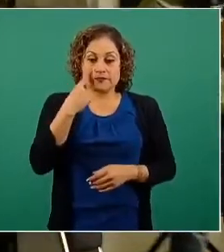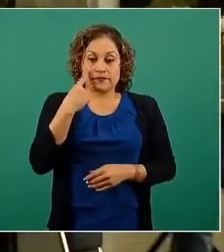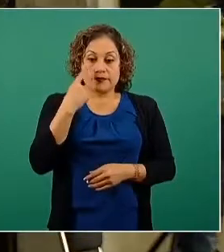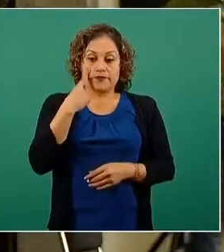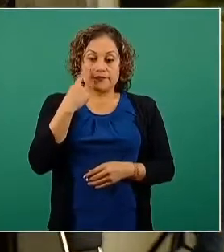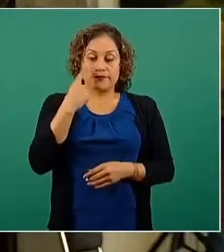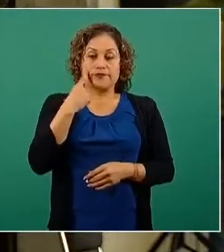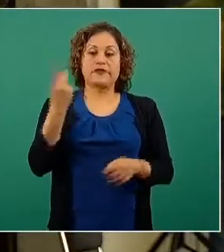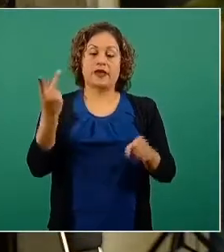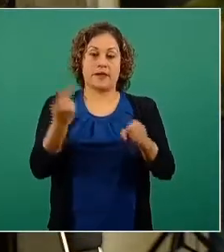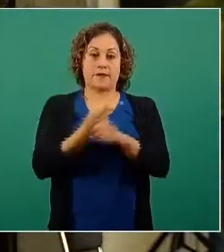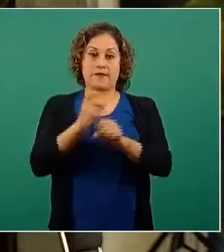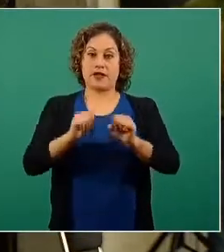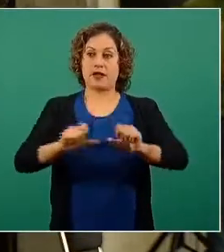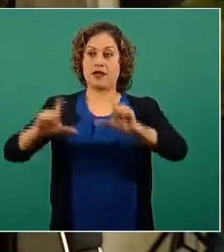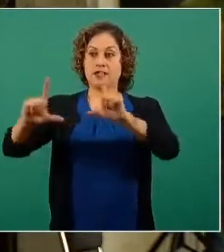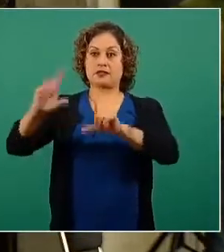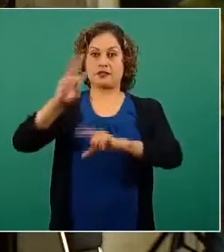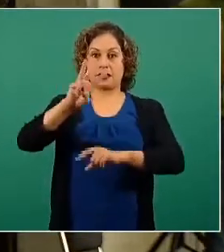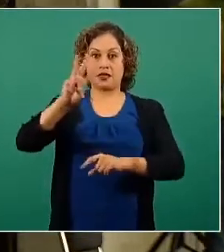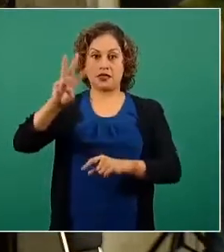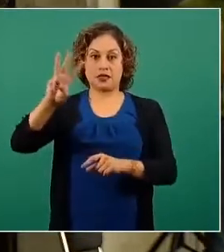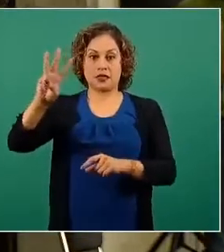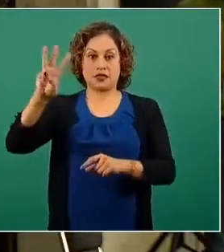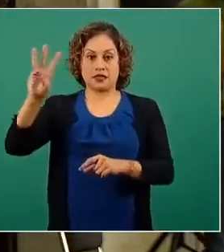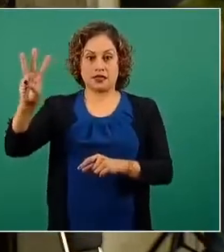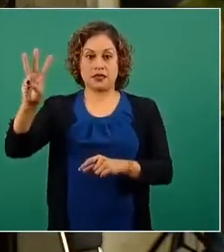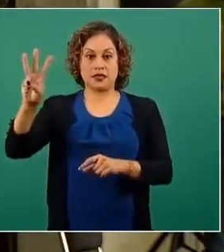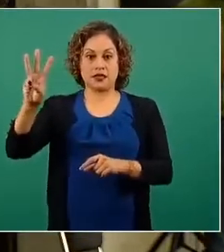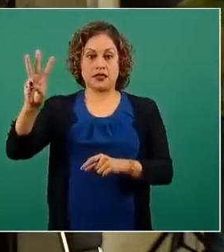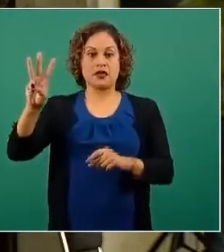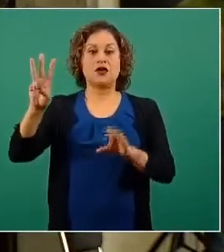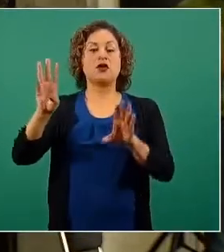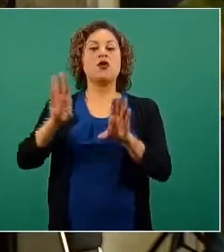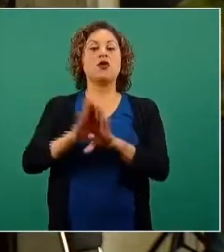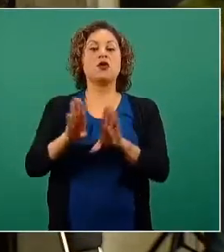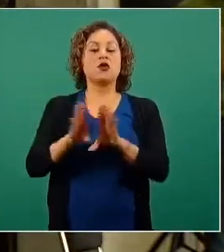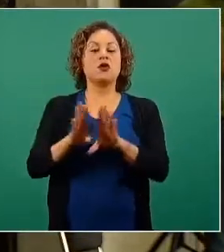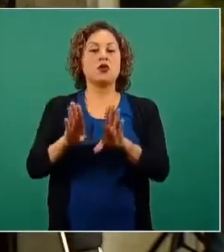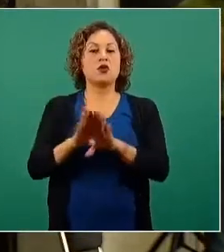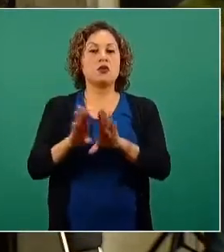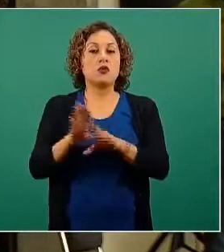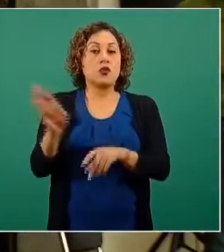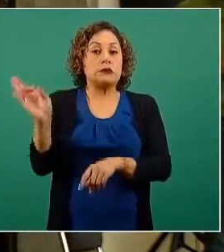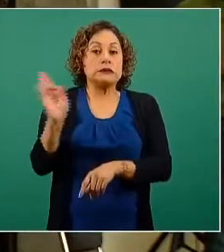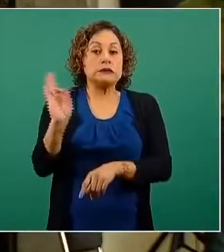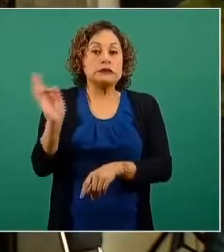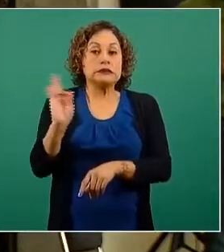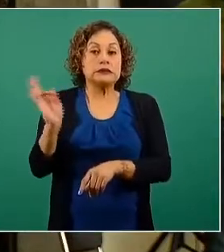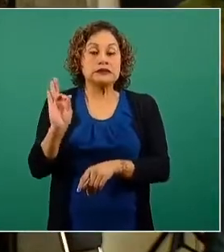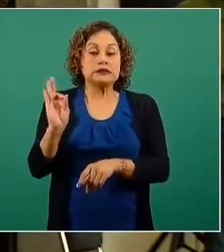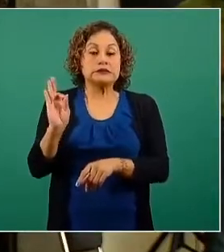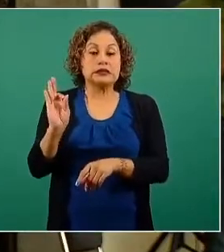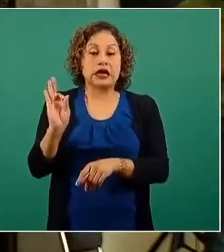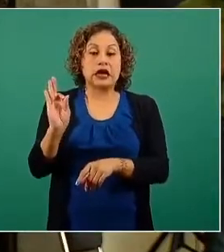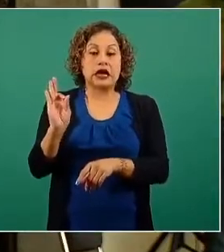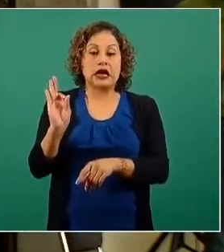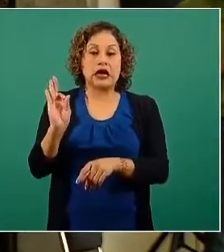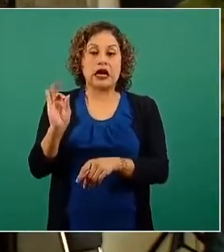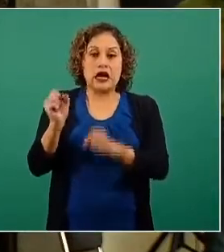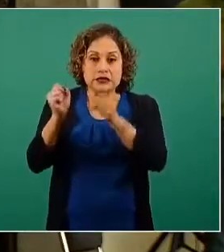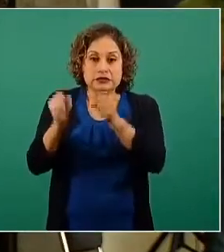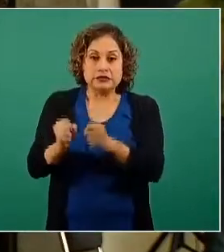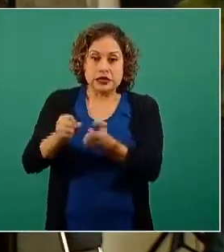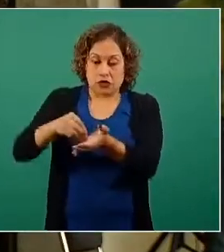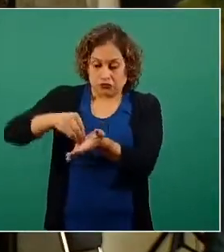Respecto a la página, por ejemplo, ¿maneja algún tipo de repetición de datos o garantía de comprobante de registro? Esto por si